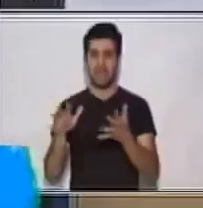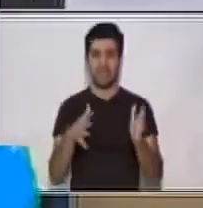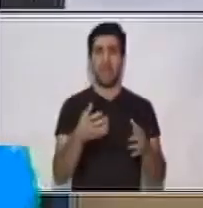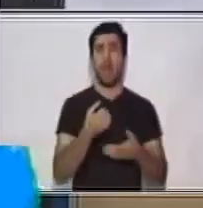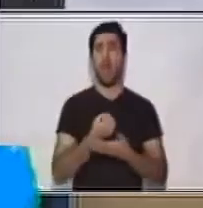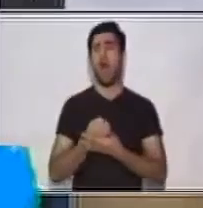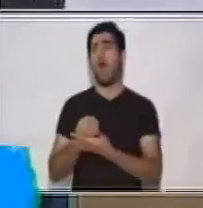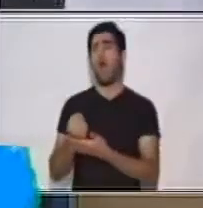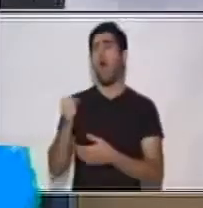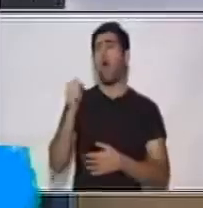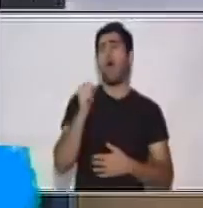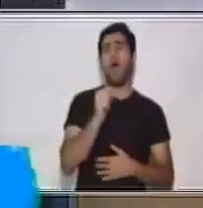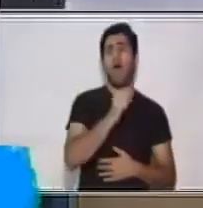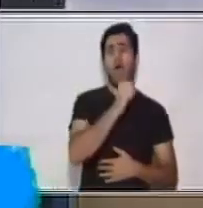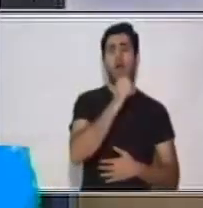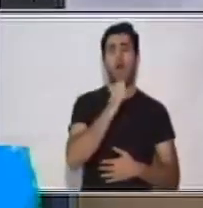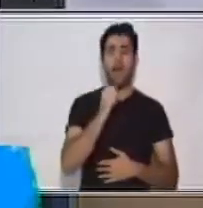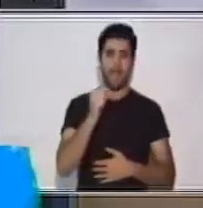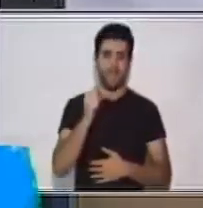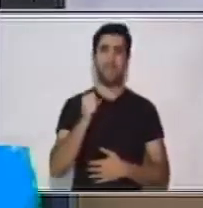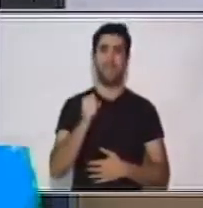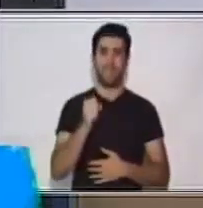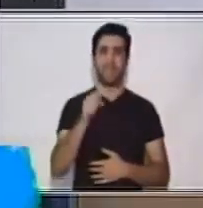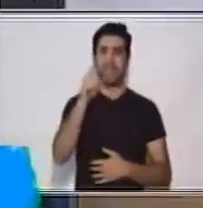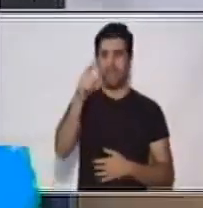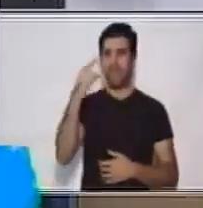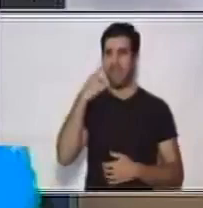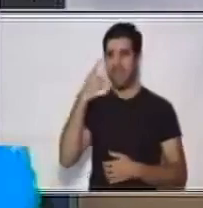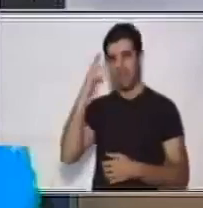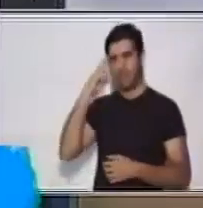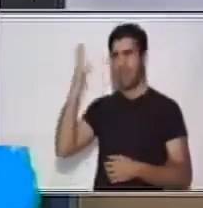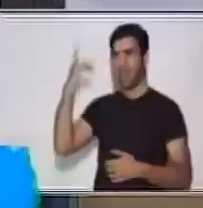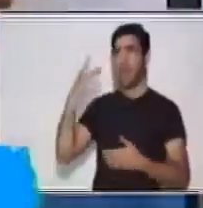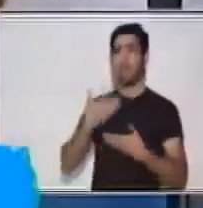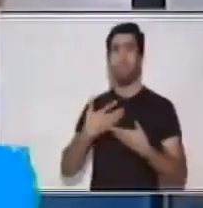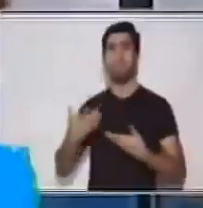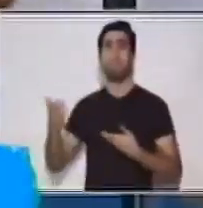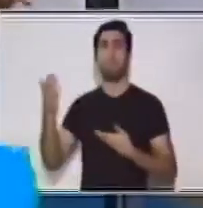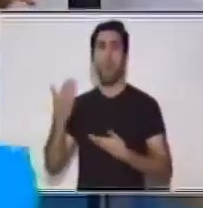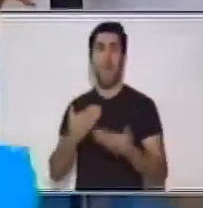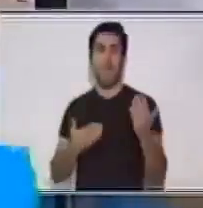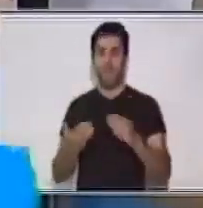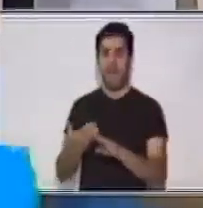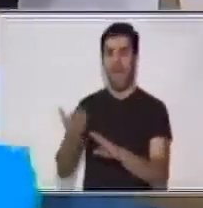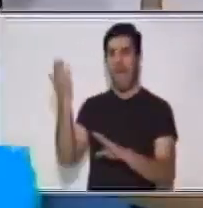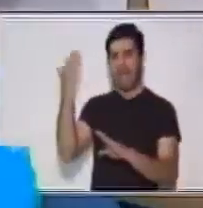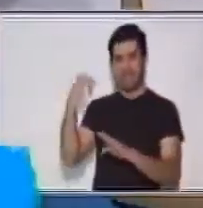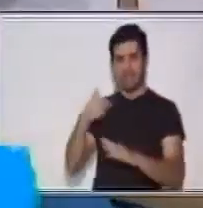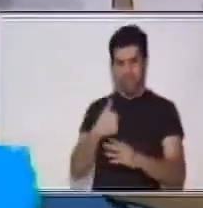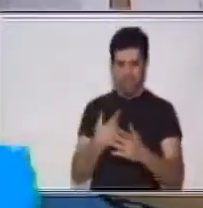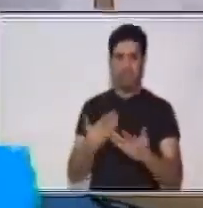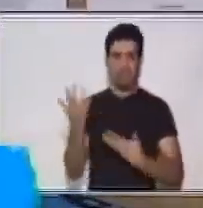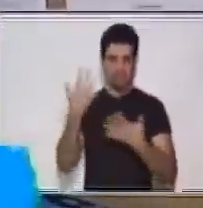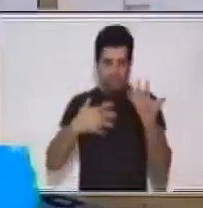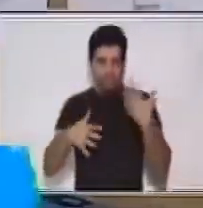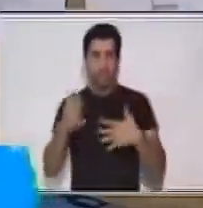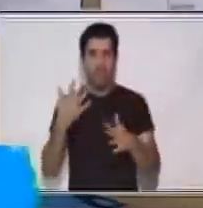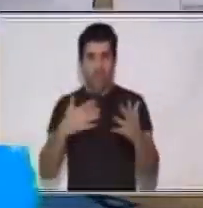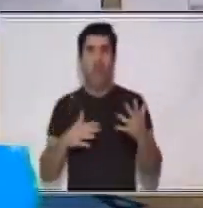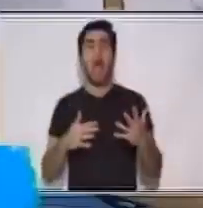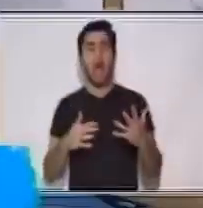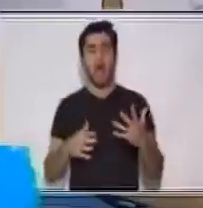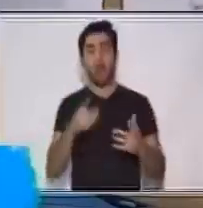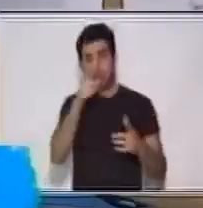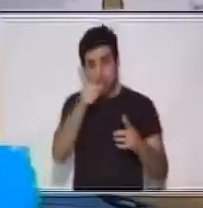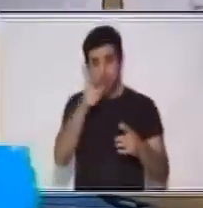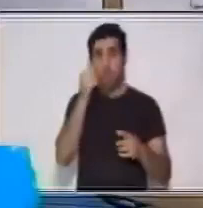el poema que te leí al inicio, para que tú puedas identificar los versos